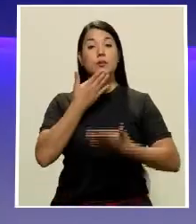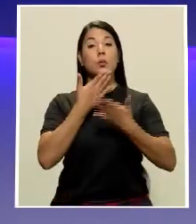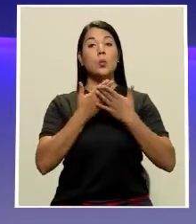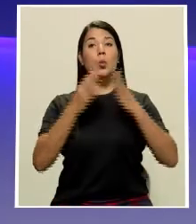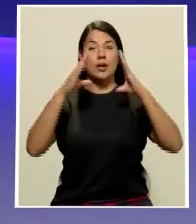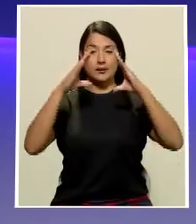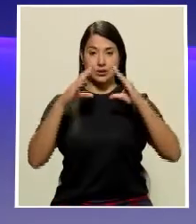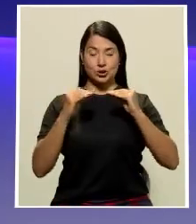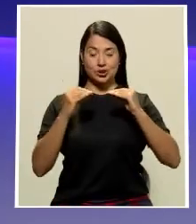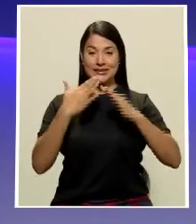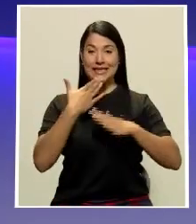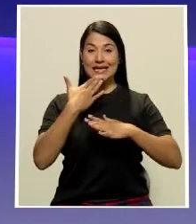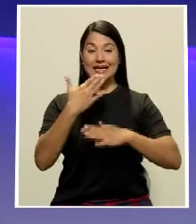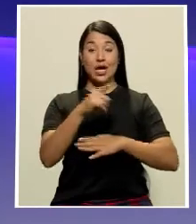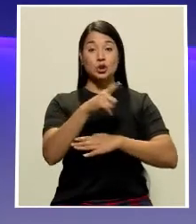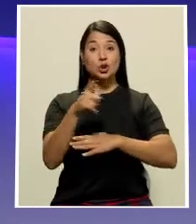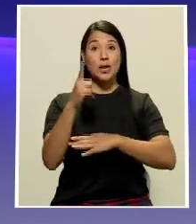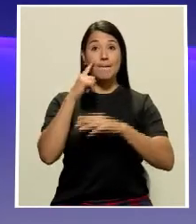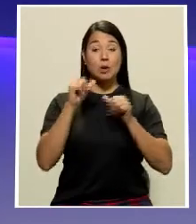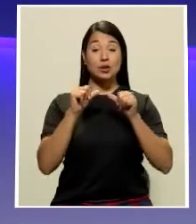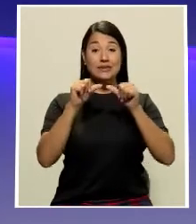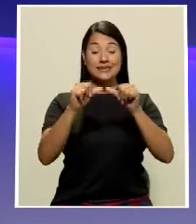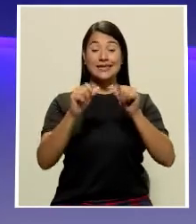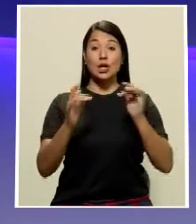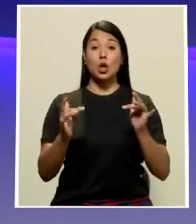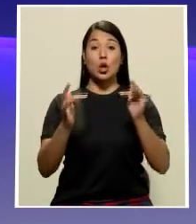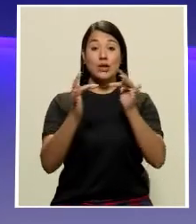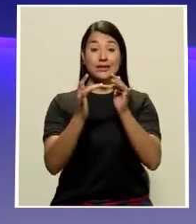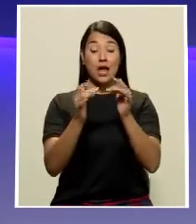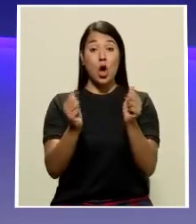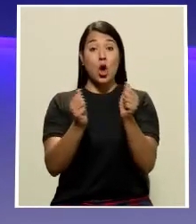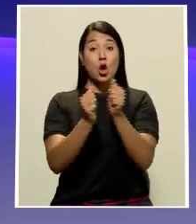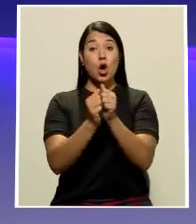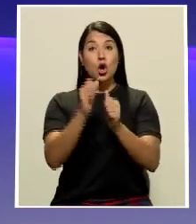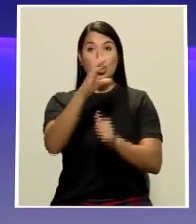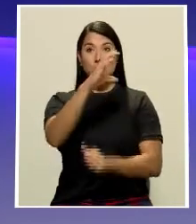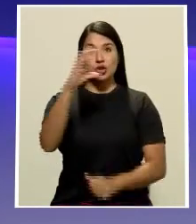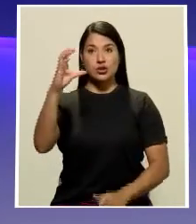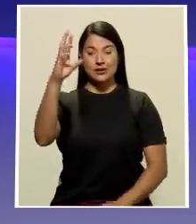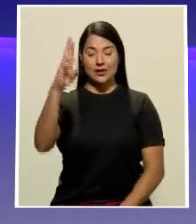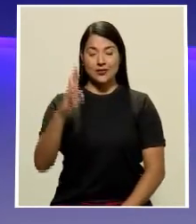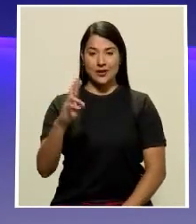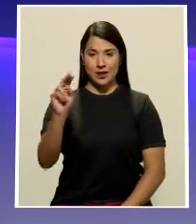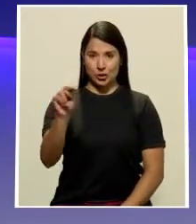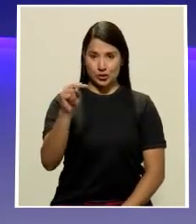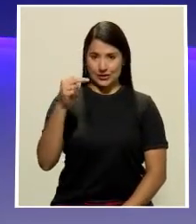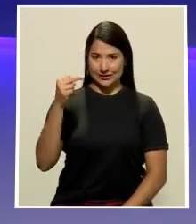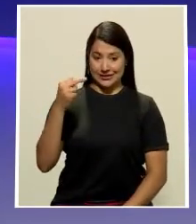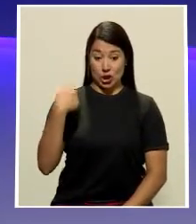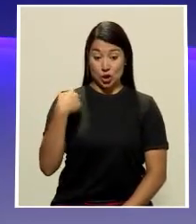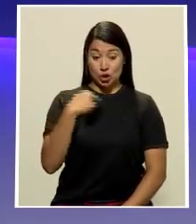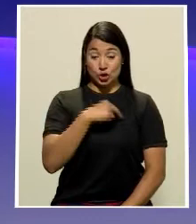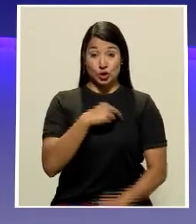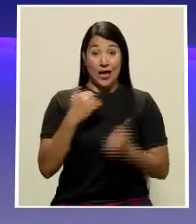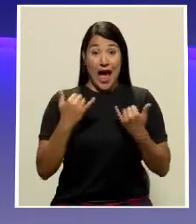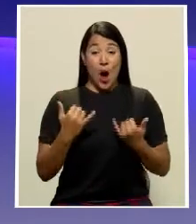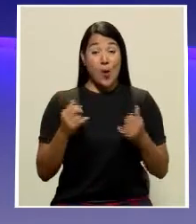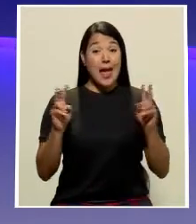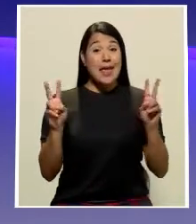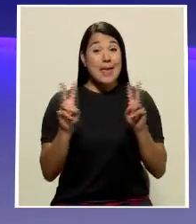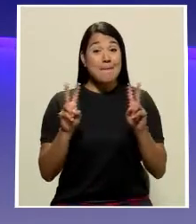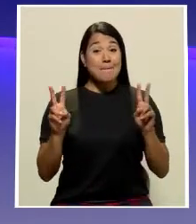Buenas noches, gracias por continuar conectados a la señal de Costa Rica Noticias. Estamos en vivo a